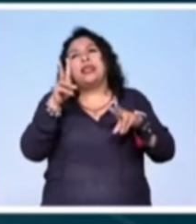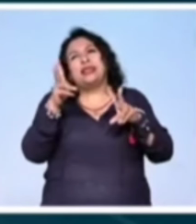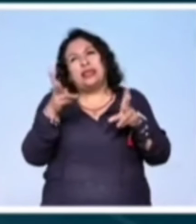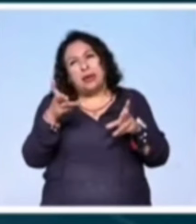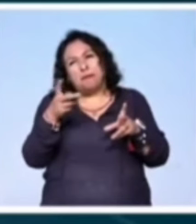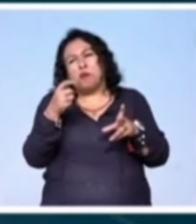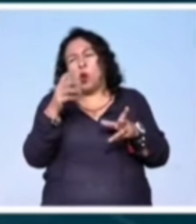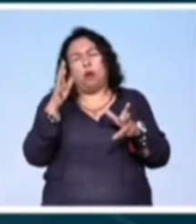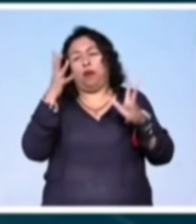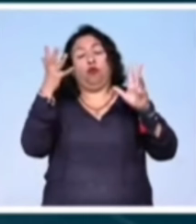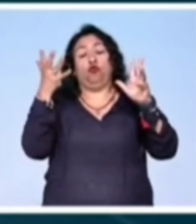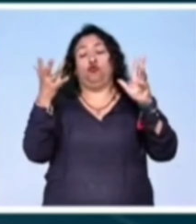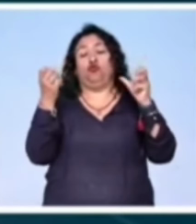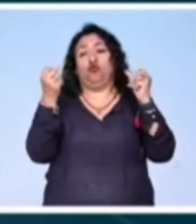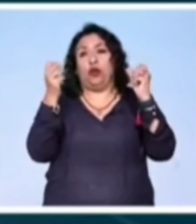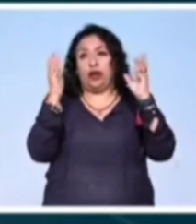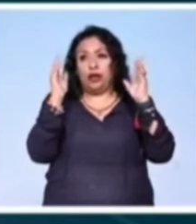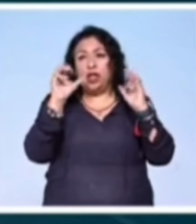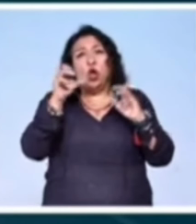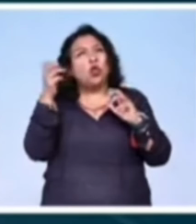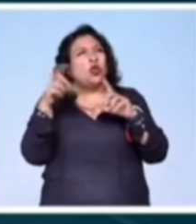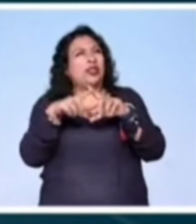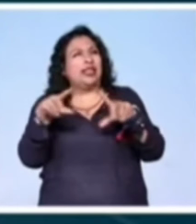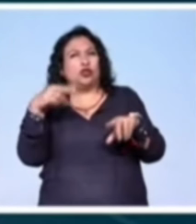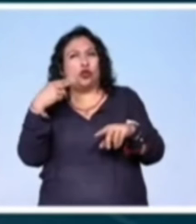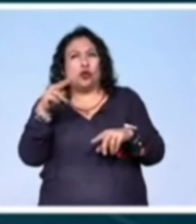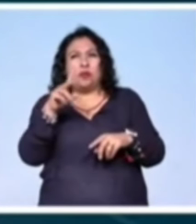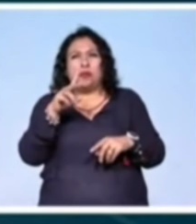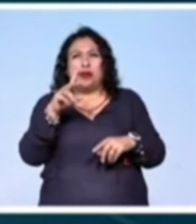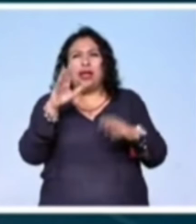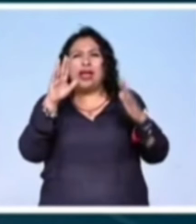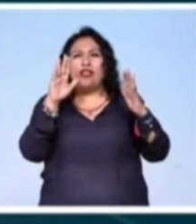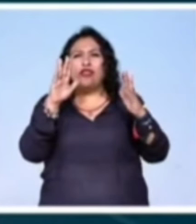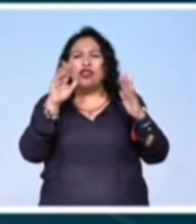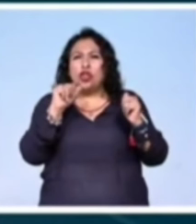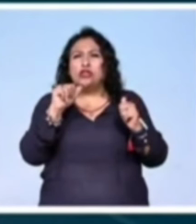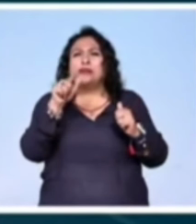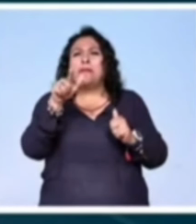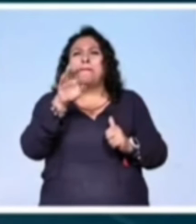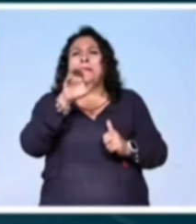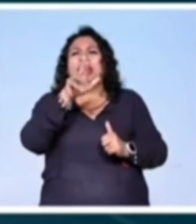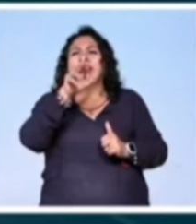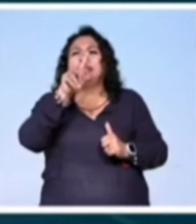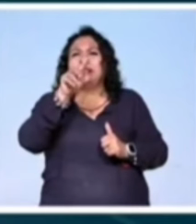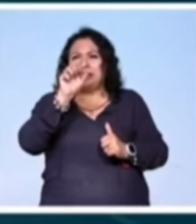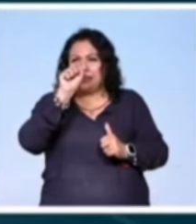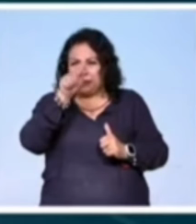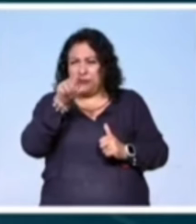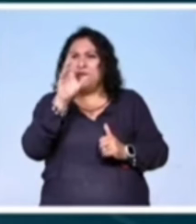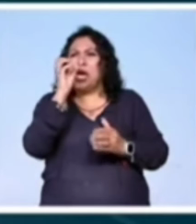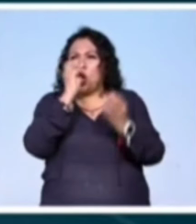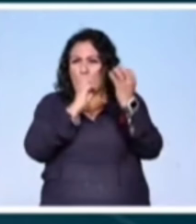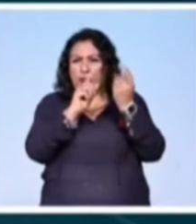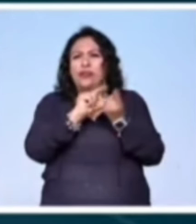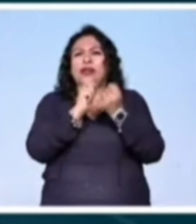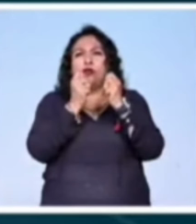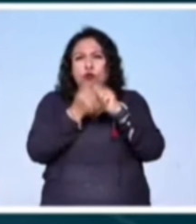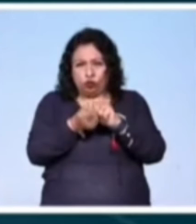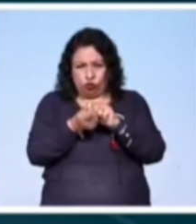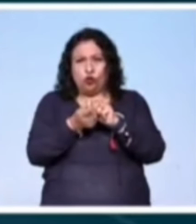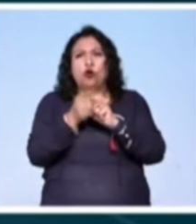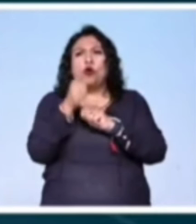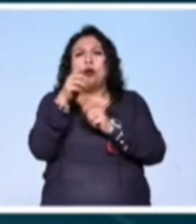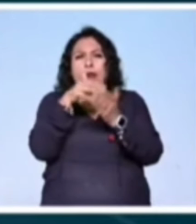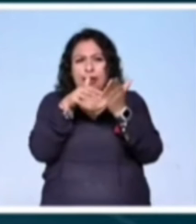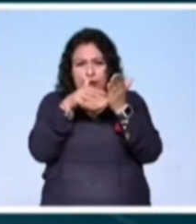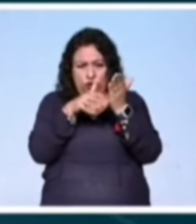poquito apocalíptico. Tiene otro texto que se llama Adiós a las bestias, que también se montó y se tradujo y se montó